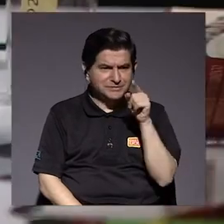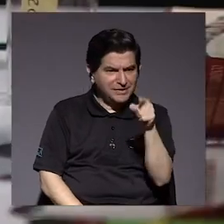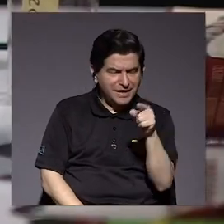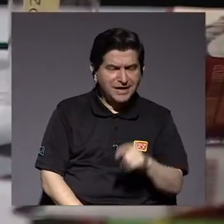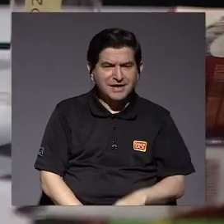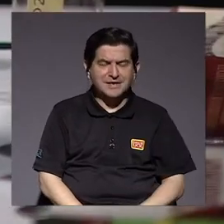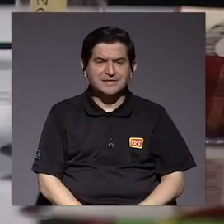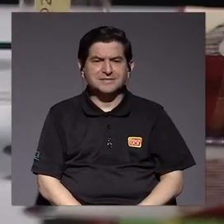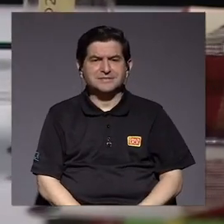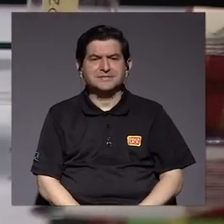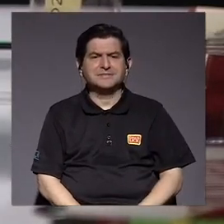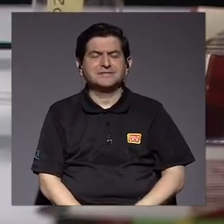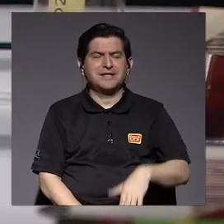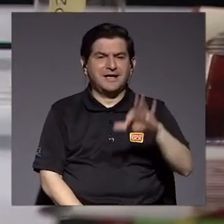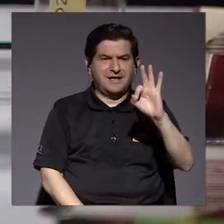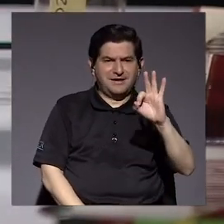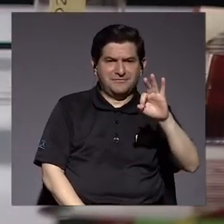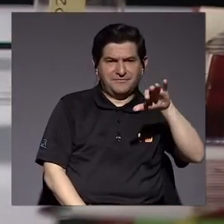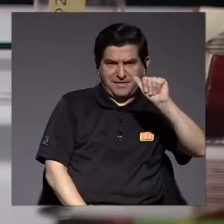este es un Phaseolus angusianae.